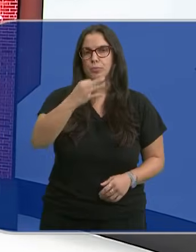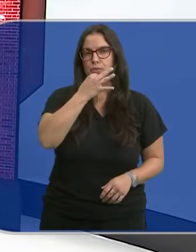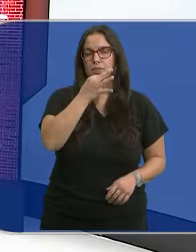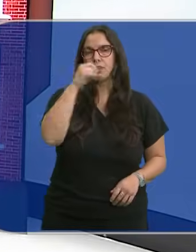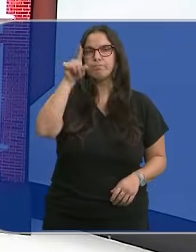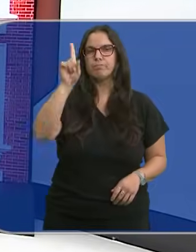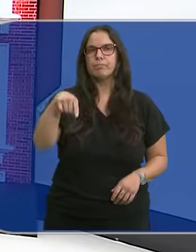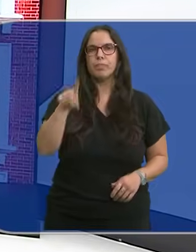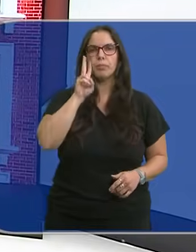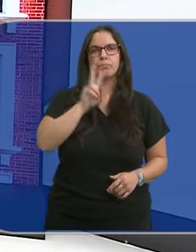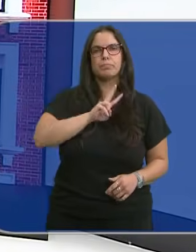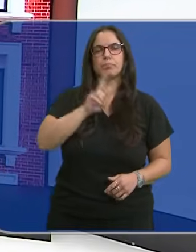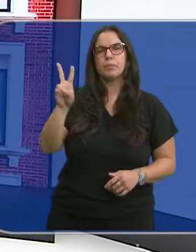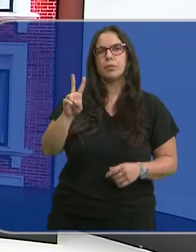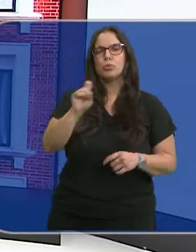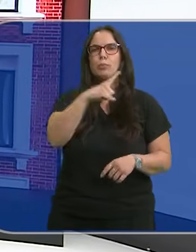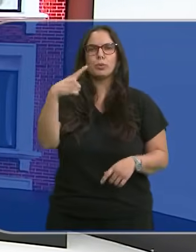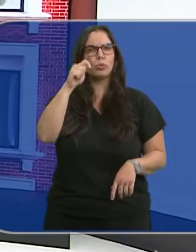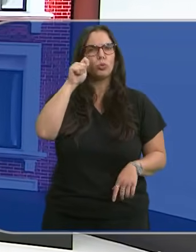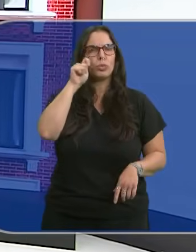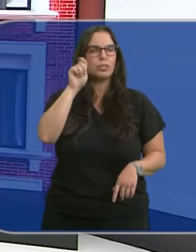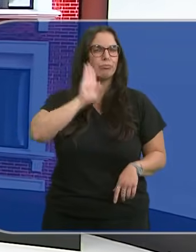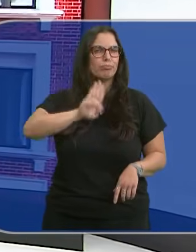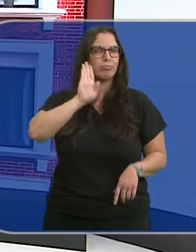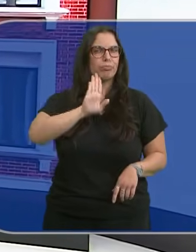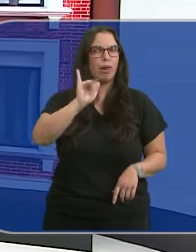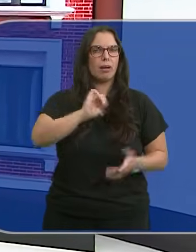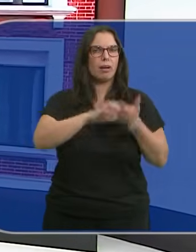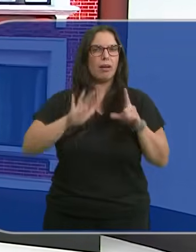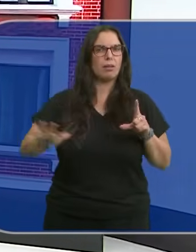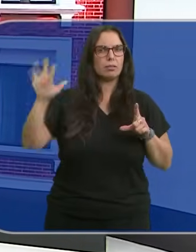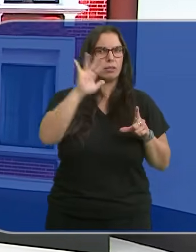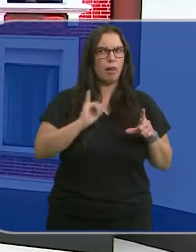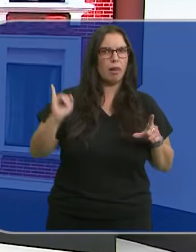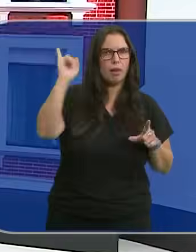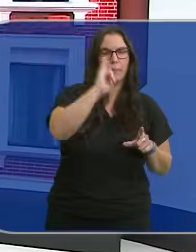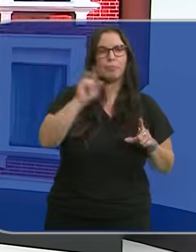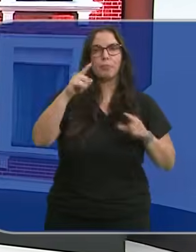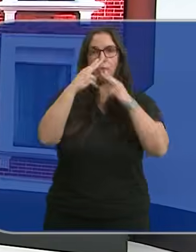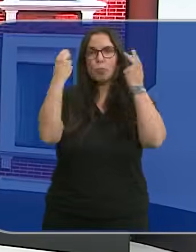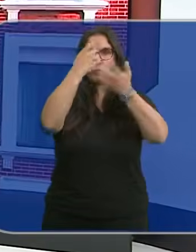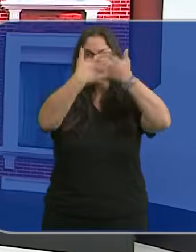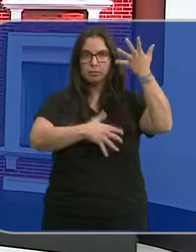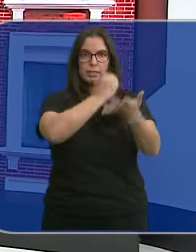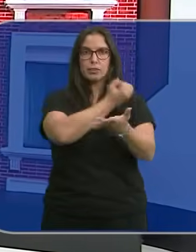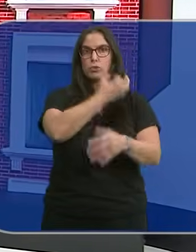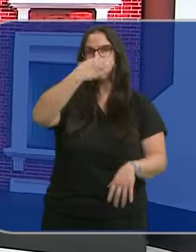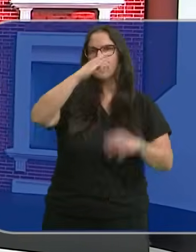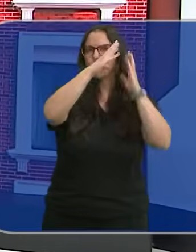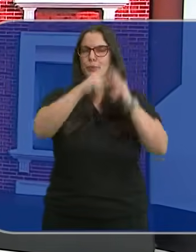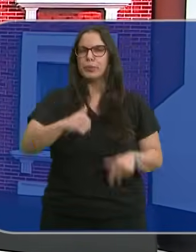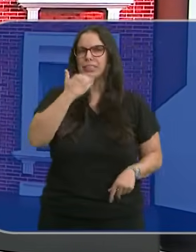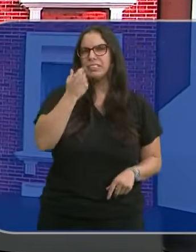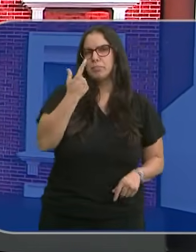Buenas tardes, hoy también vamos a analizar los pisos turísticos ilegales que operan en Castilla y León. Se ha publicado el registro único y se han